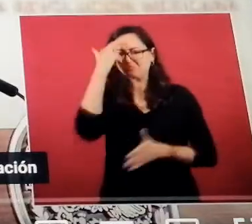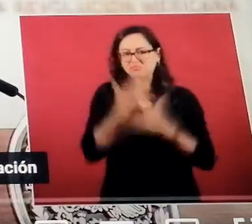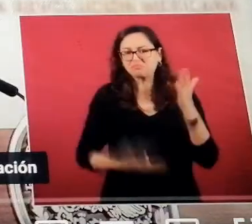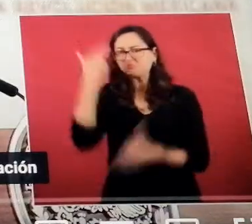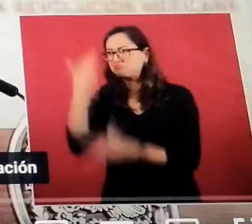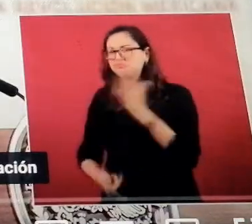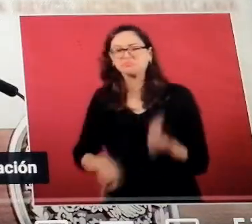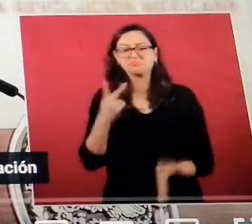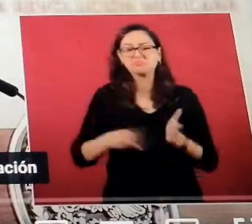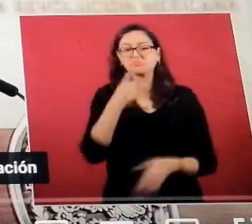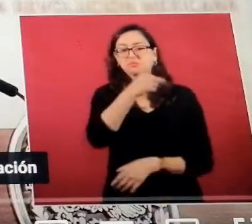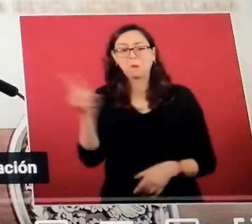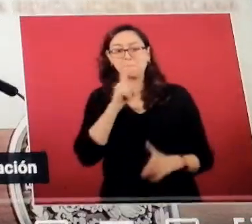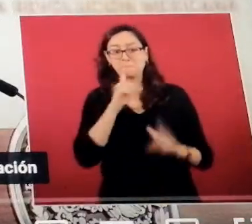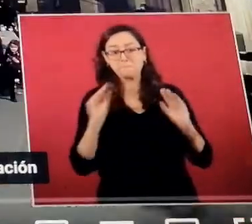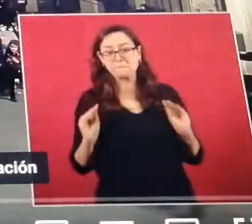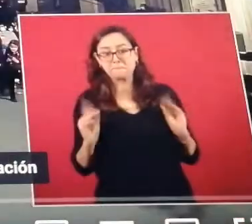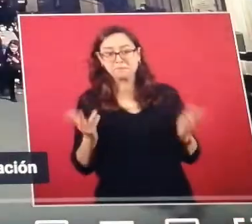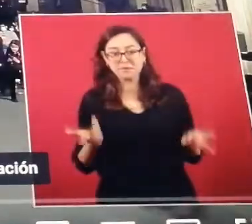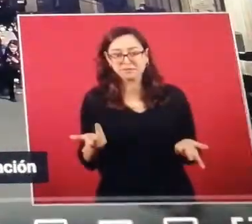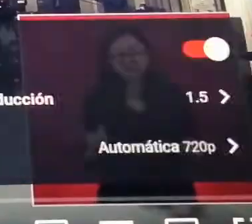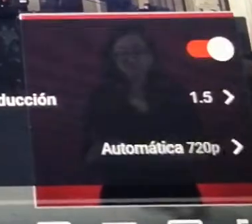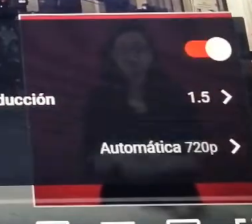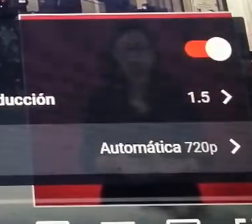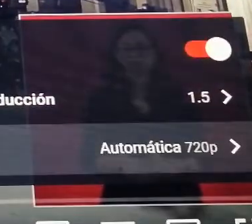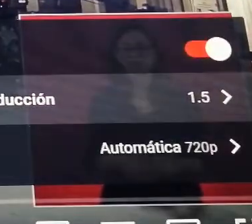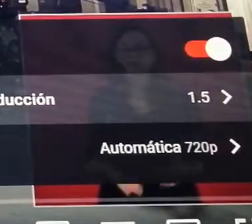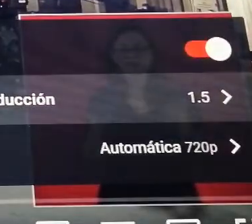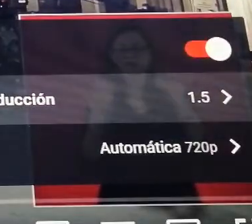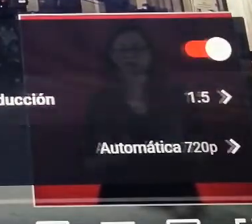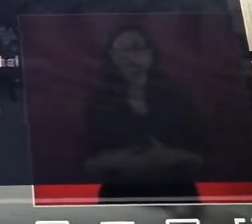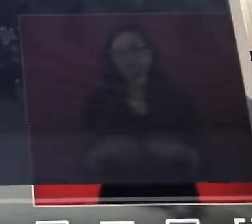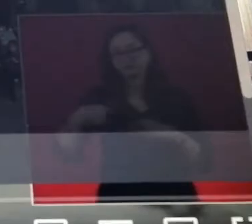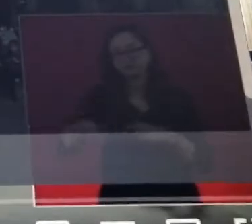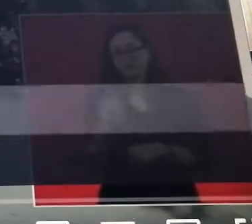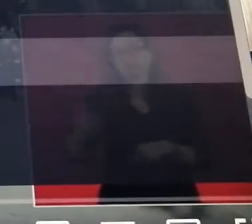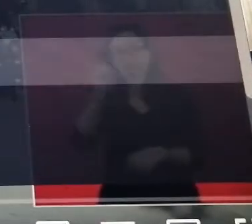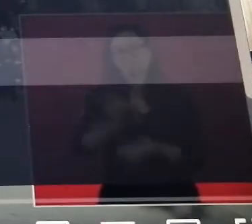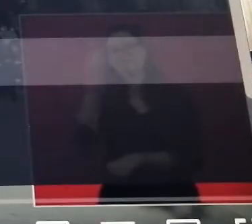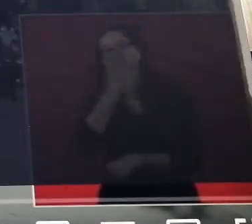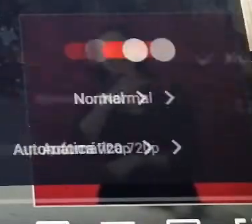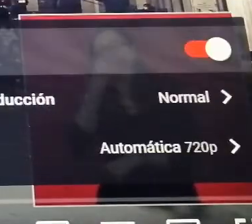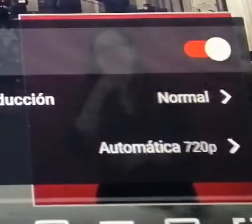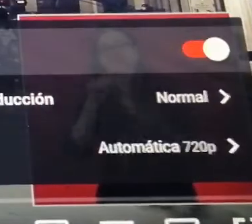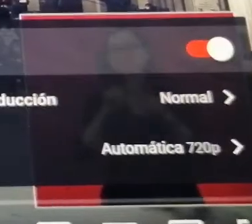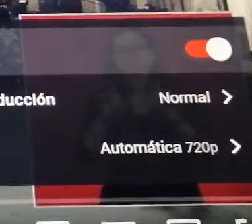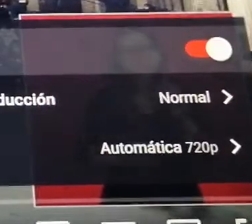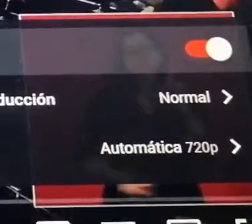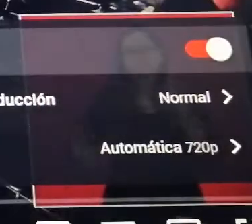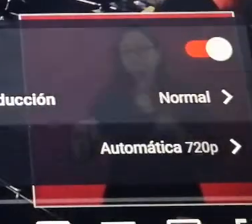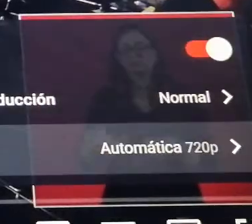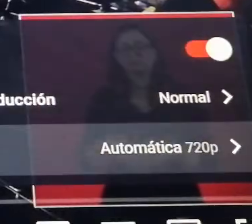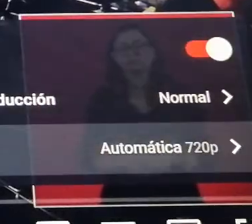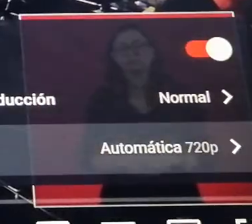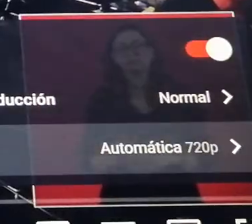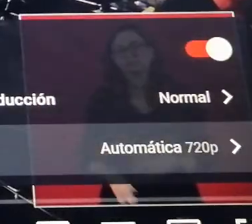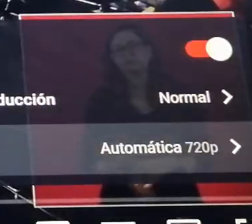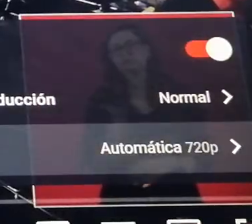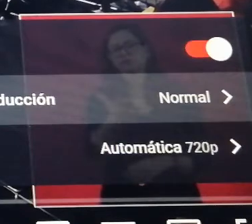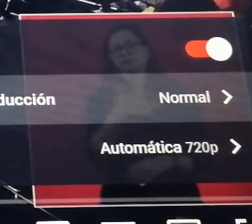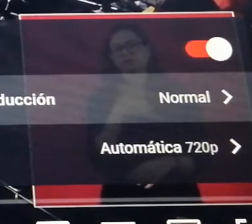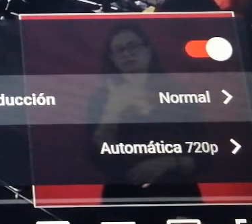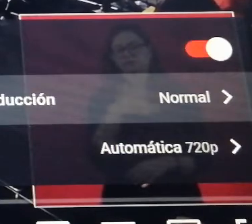humanos. Gracias. En otro tema, pues lo que tiene que ver ahora con esta semana de Fiestas Patrias, el discurso que se dará, esta postura que tiene